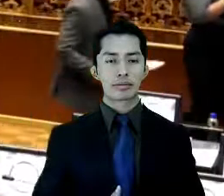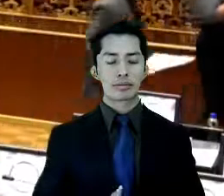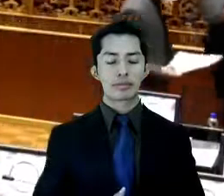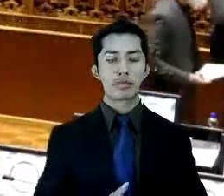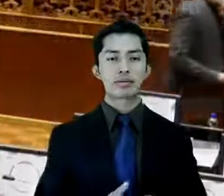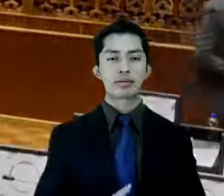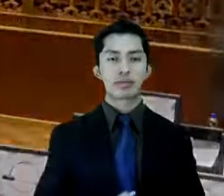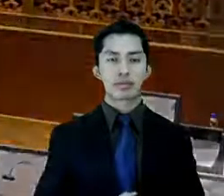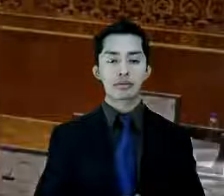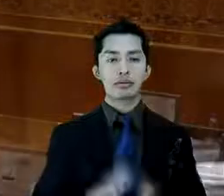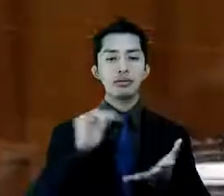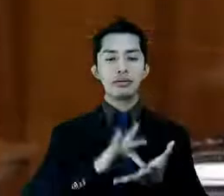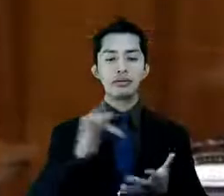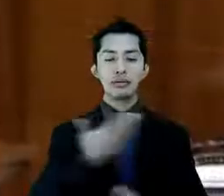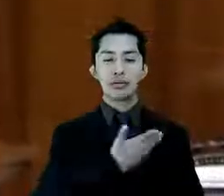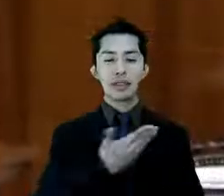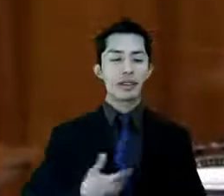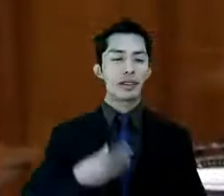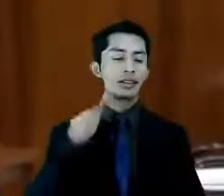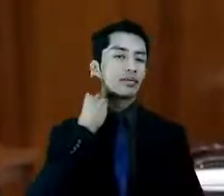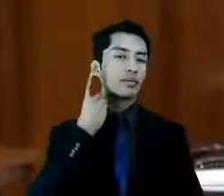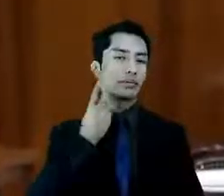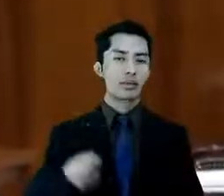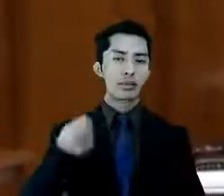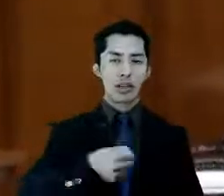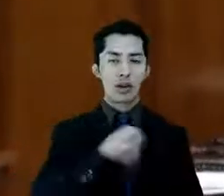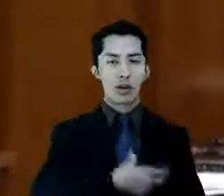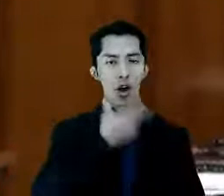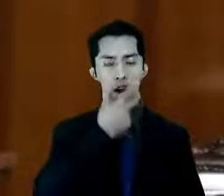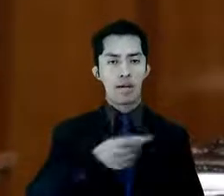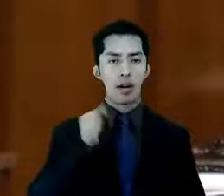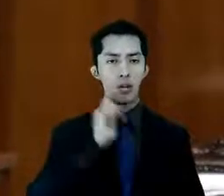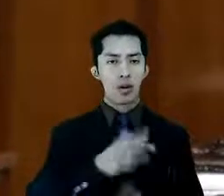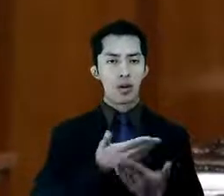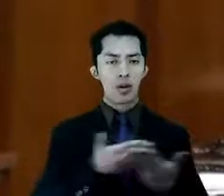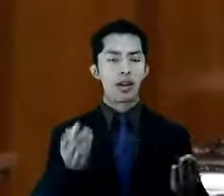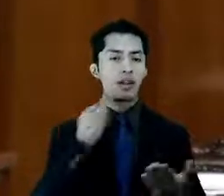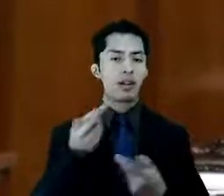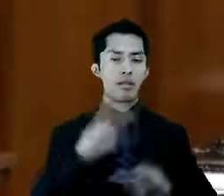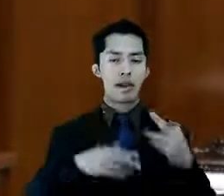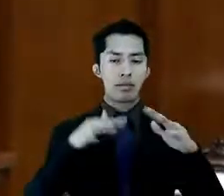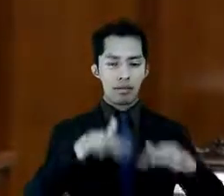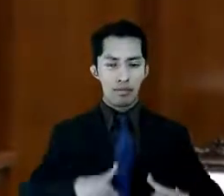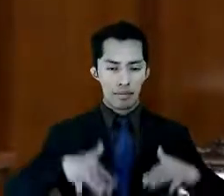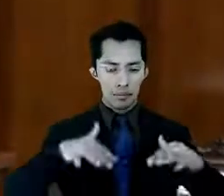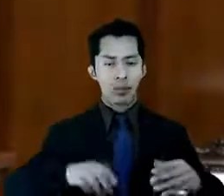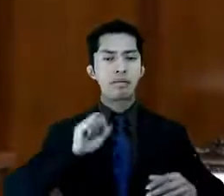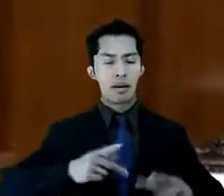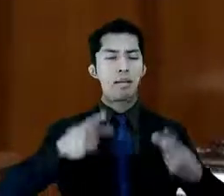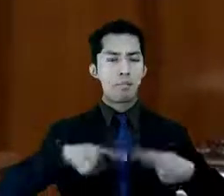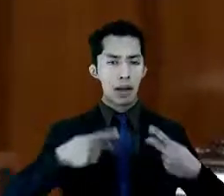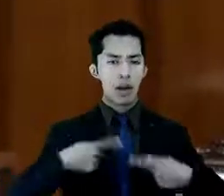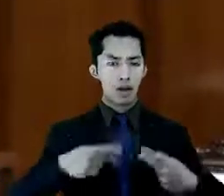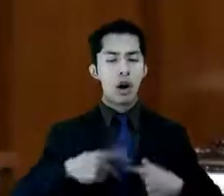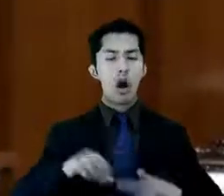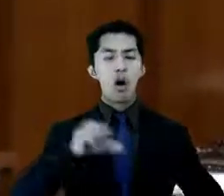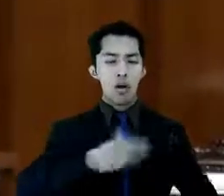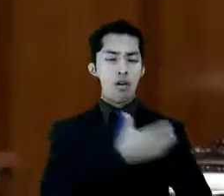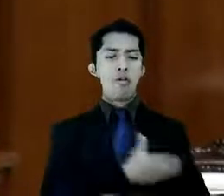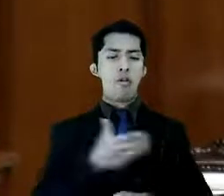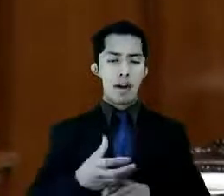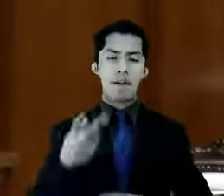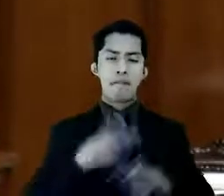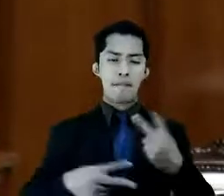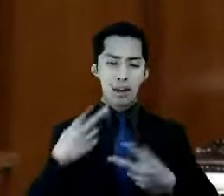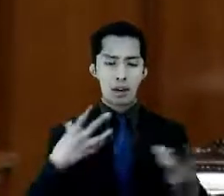Gracias, presidente. Diputado, saludo a las y los diputados que se encuentran en pleno, a las personas que también hoy nos acompañan